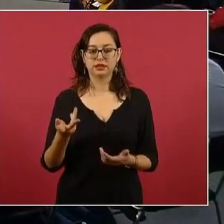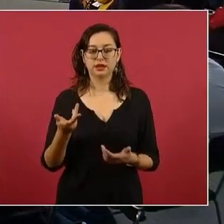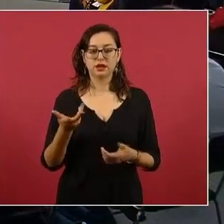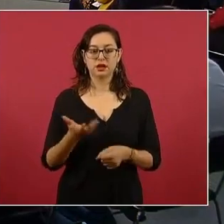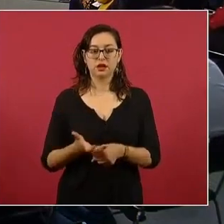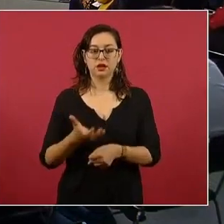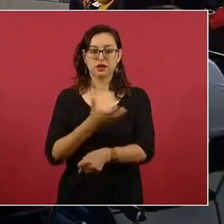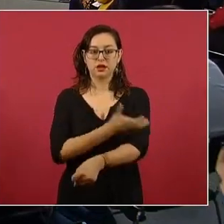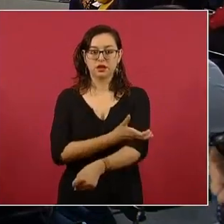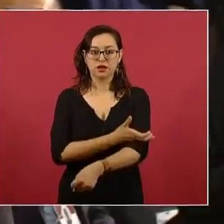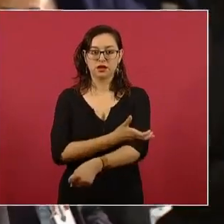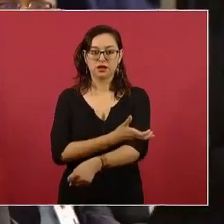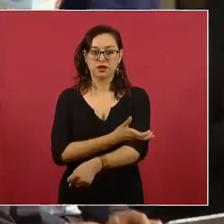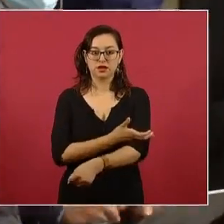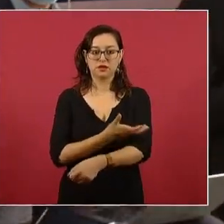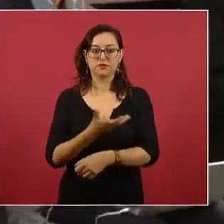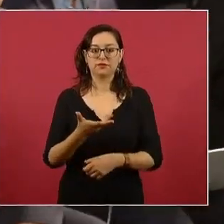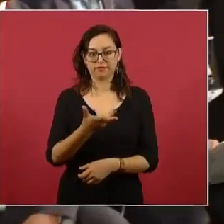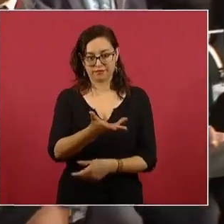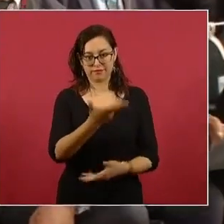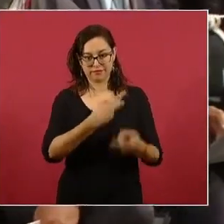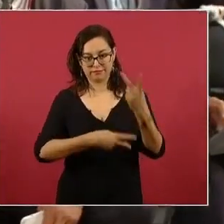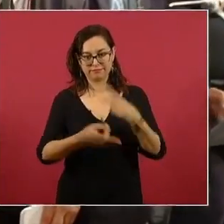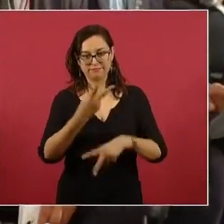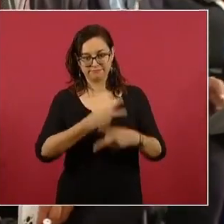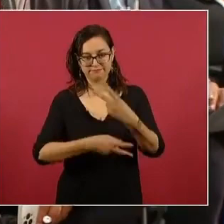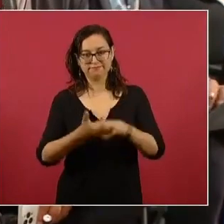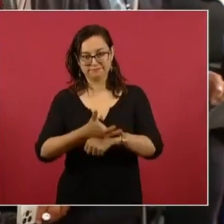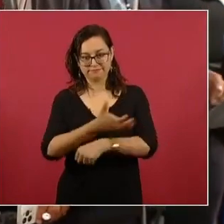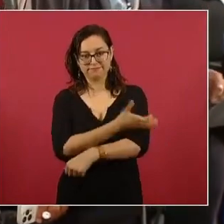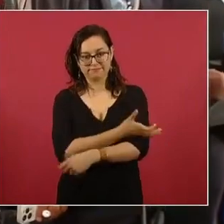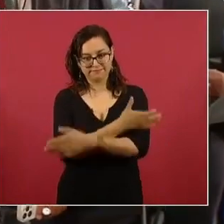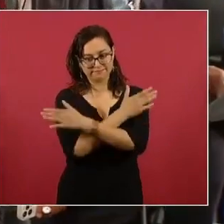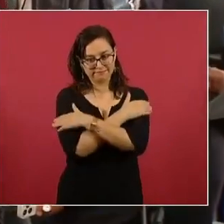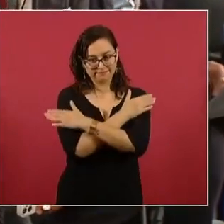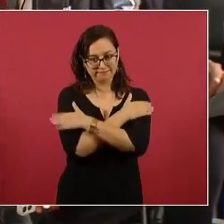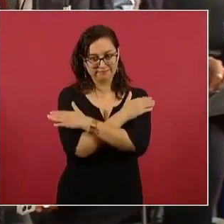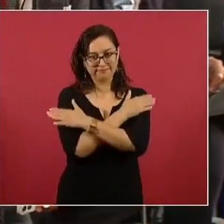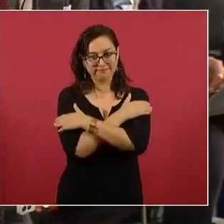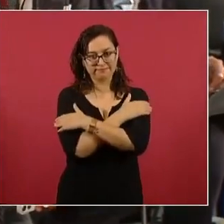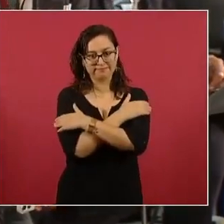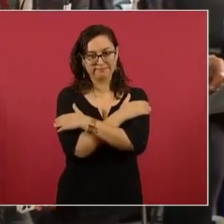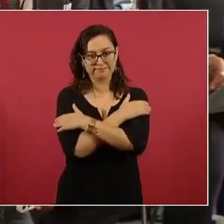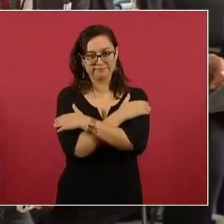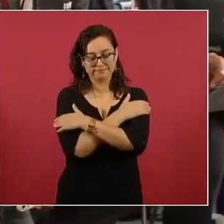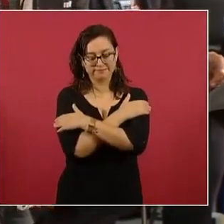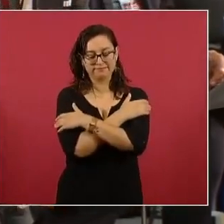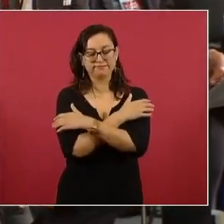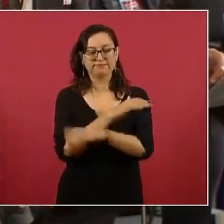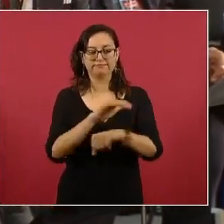que lo invitamos para estar aquí. Un abrazo para nuestro amigo,